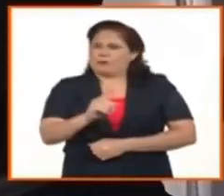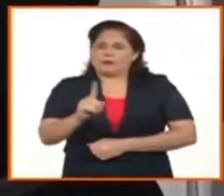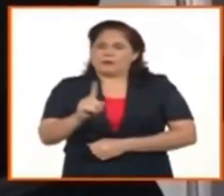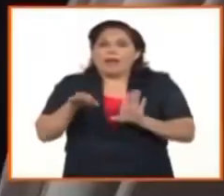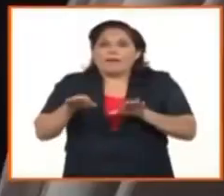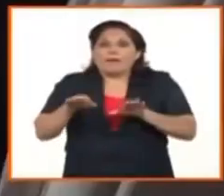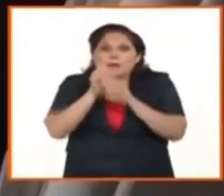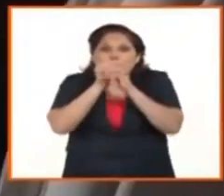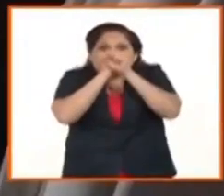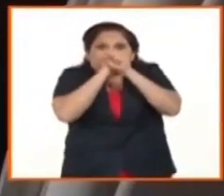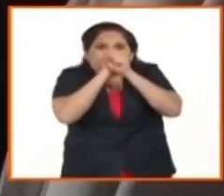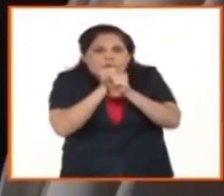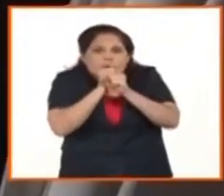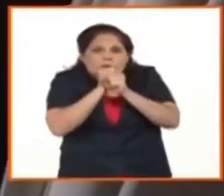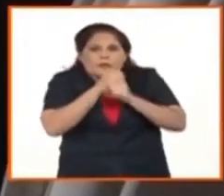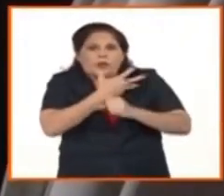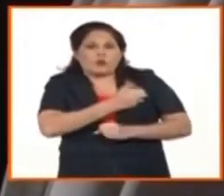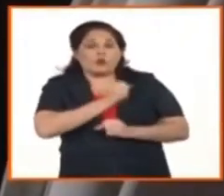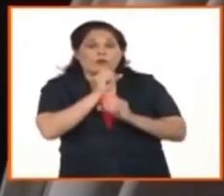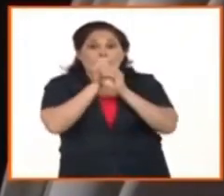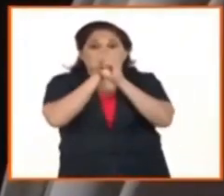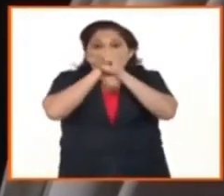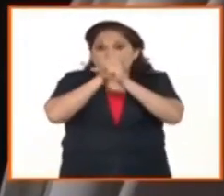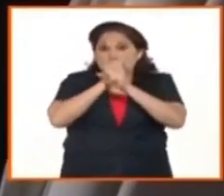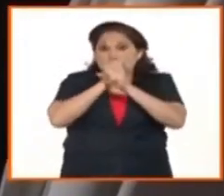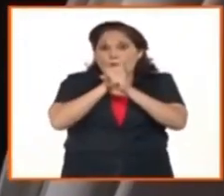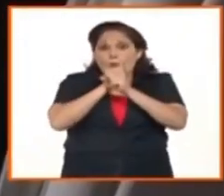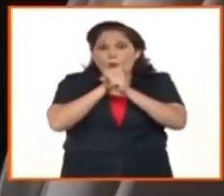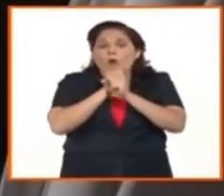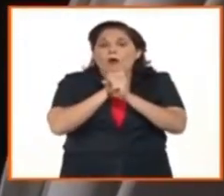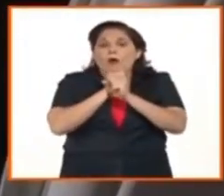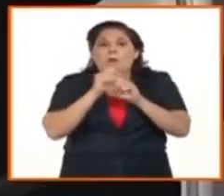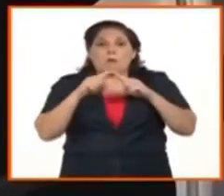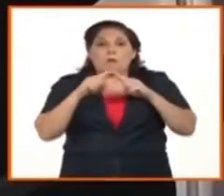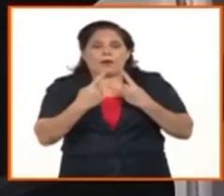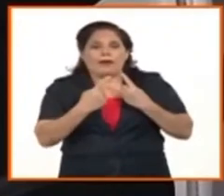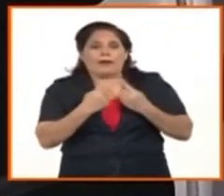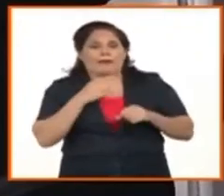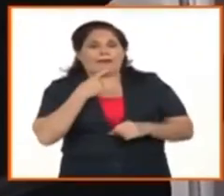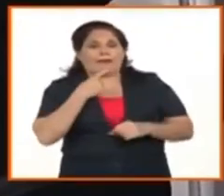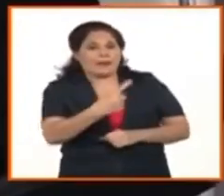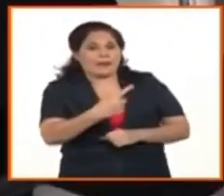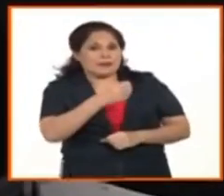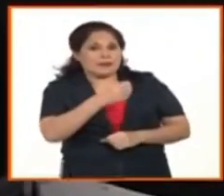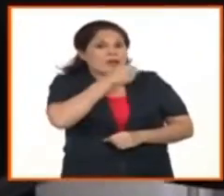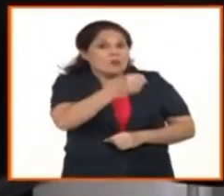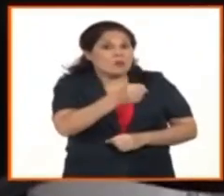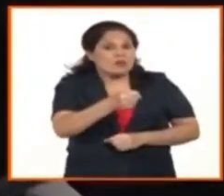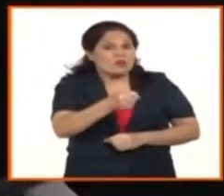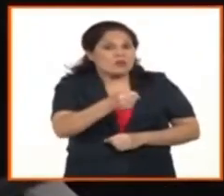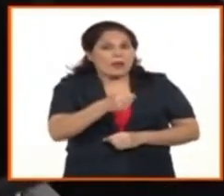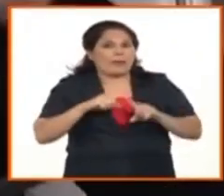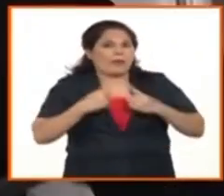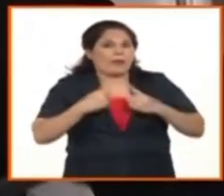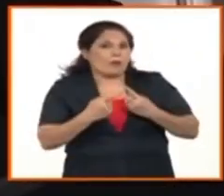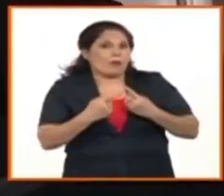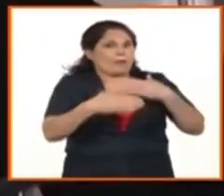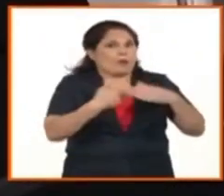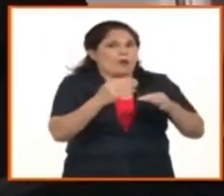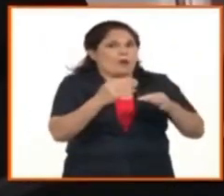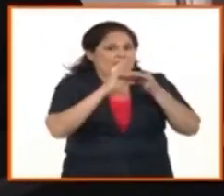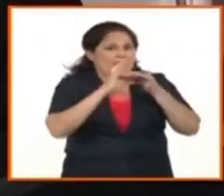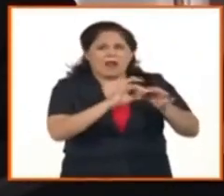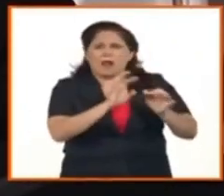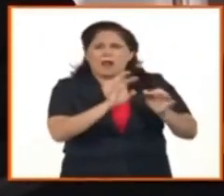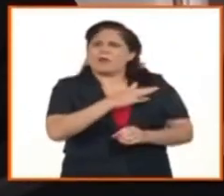que no se ventilan porque están considerados dentro de la vida privada habría muchos más datos que hablar